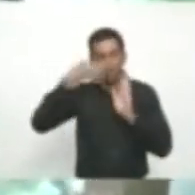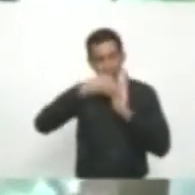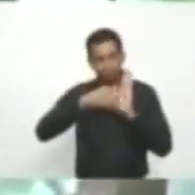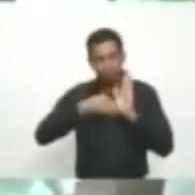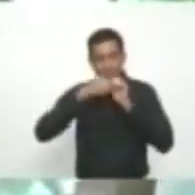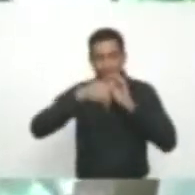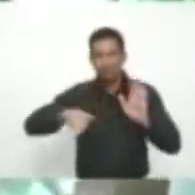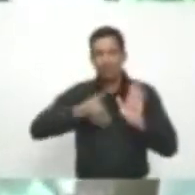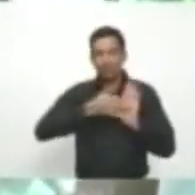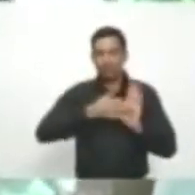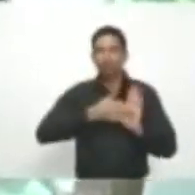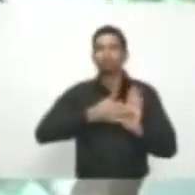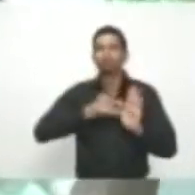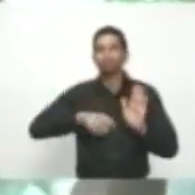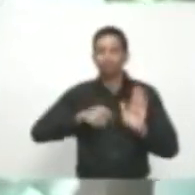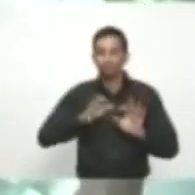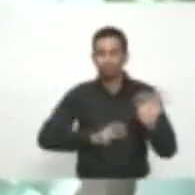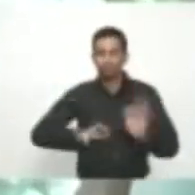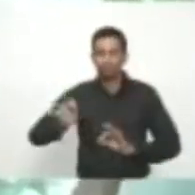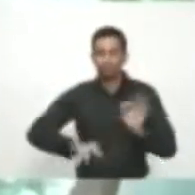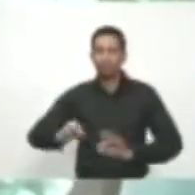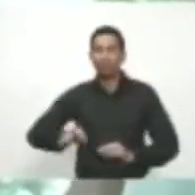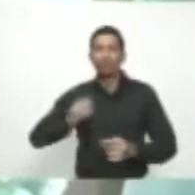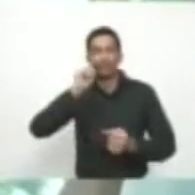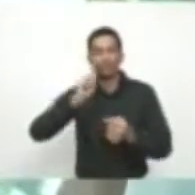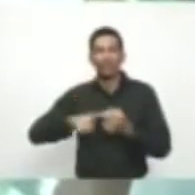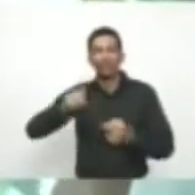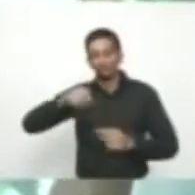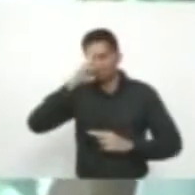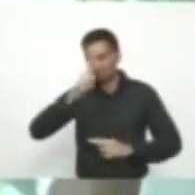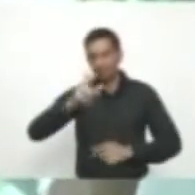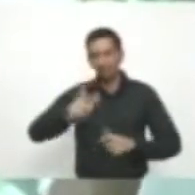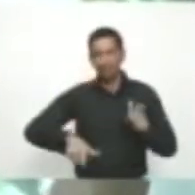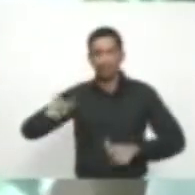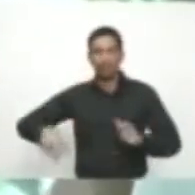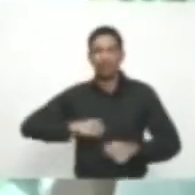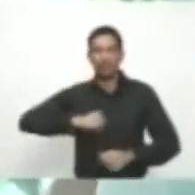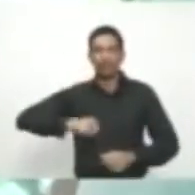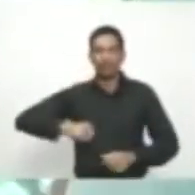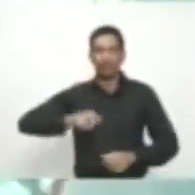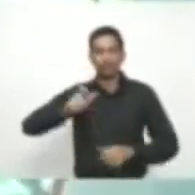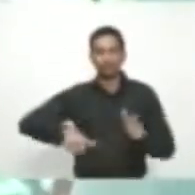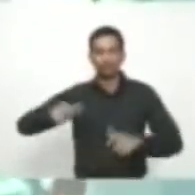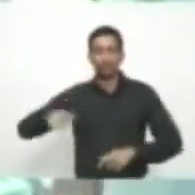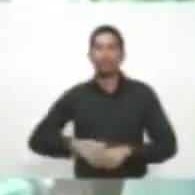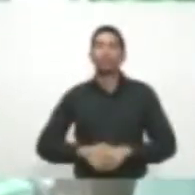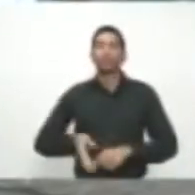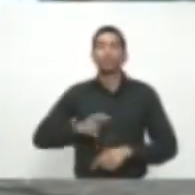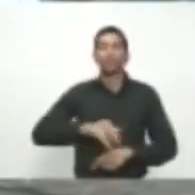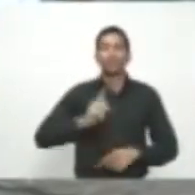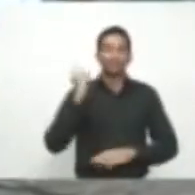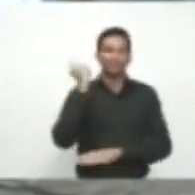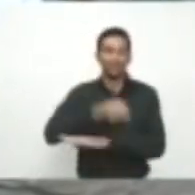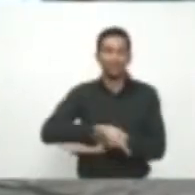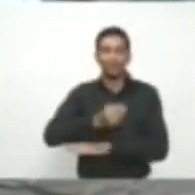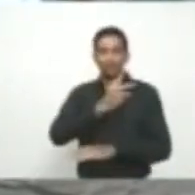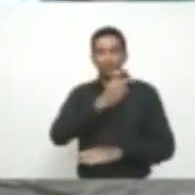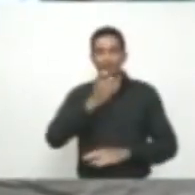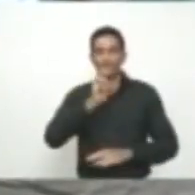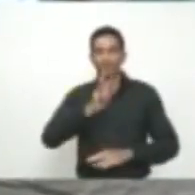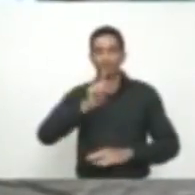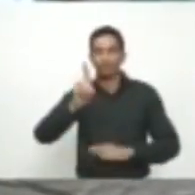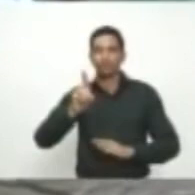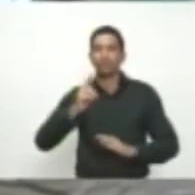dichas políticas públicas no vayan en contravía a los derechos fundamentales. La otra sentencia, la 231 del 14, le ordena a